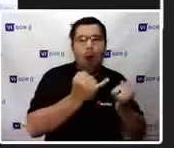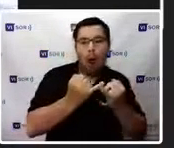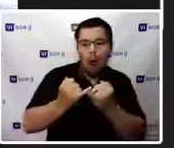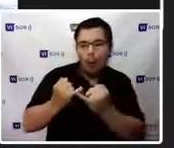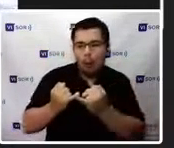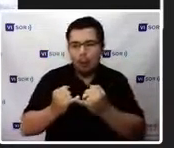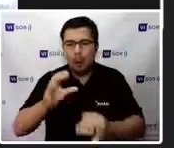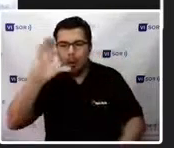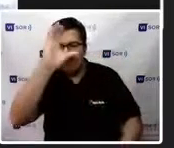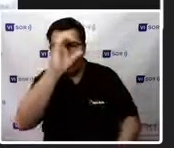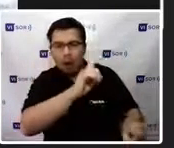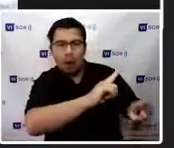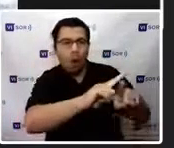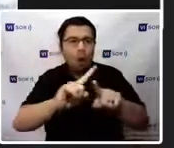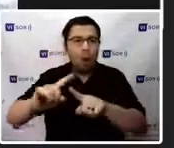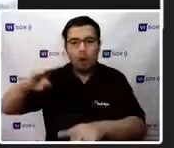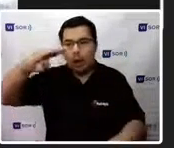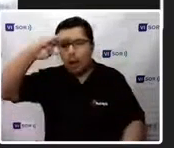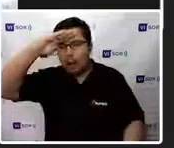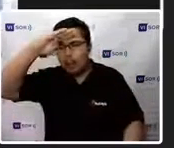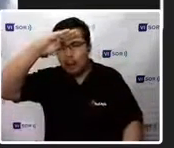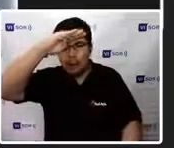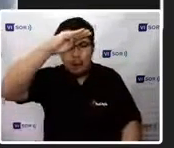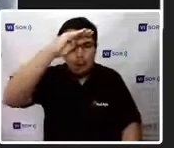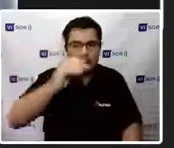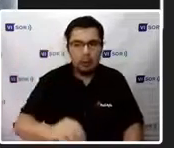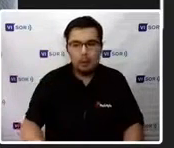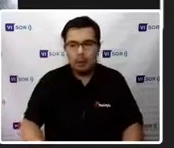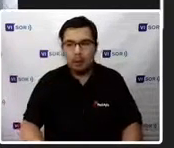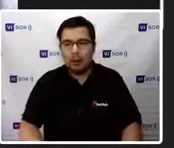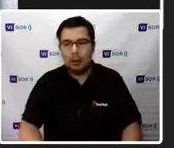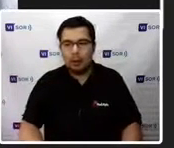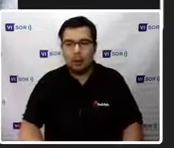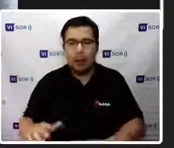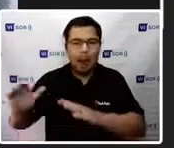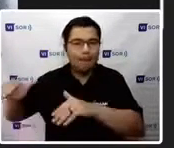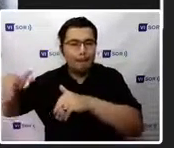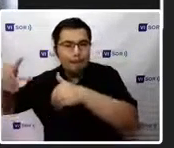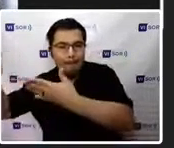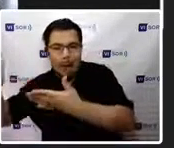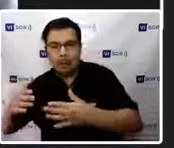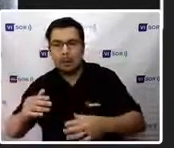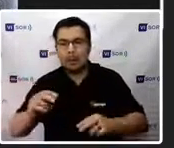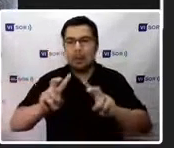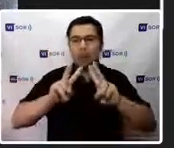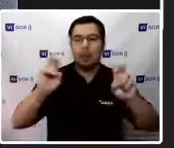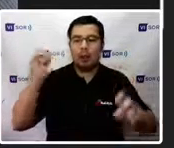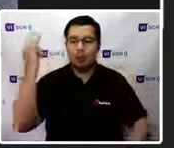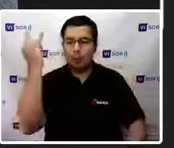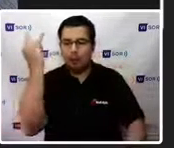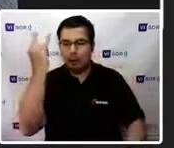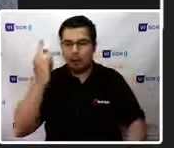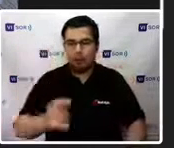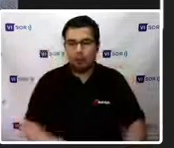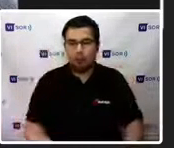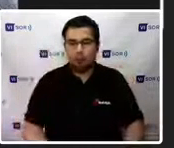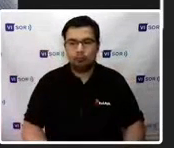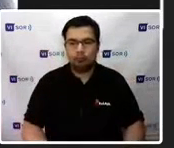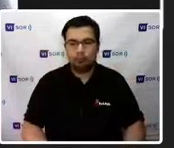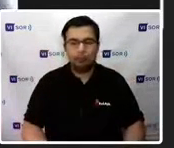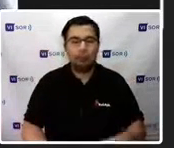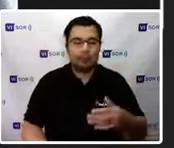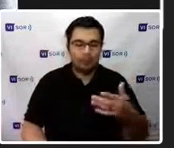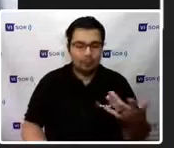más allá de solamente lo universitario. Perfecto, súper. Mire, y ahí, bueno, agradecerte la verdad,